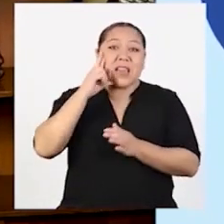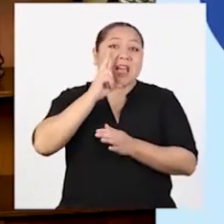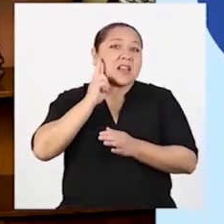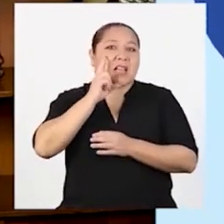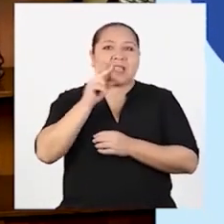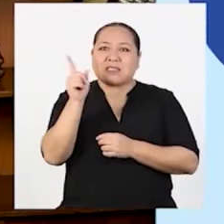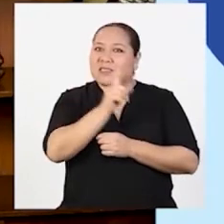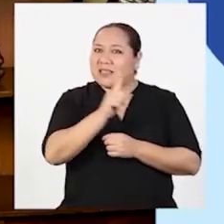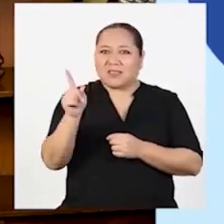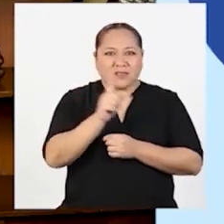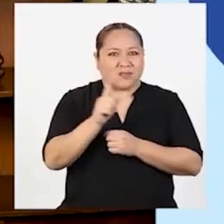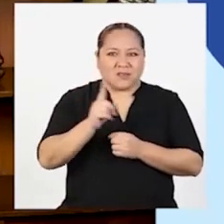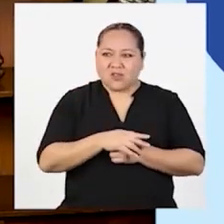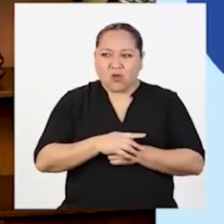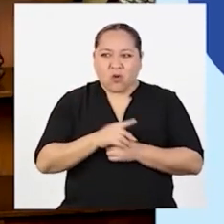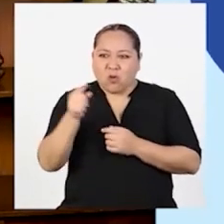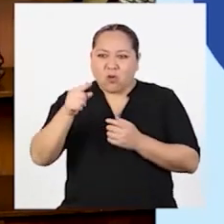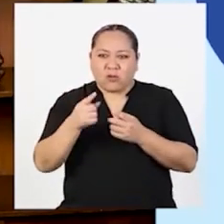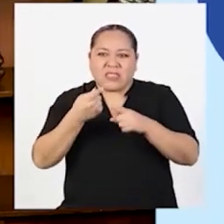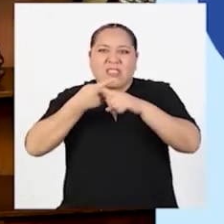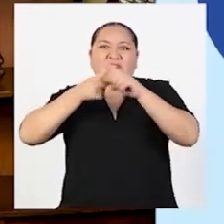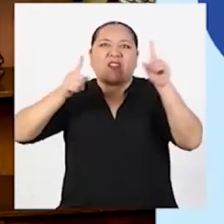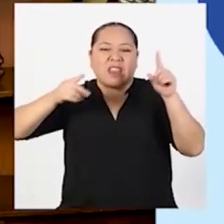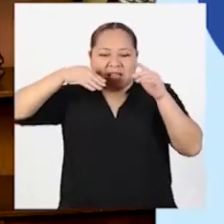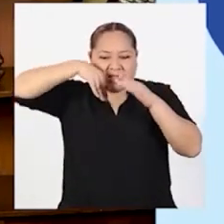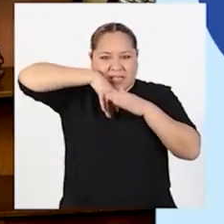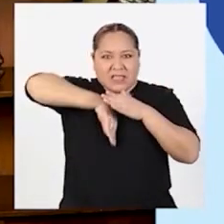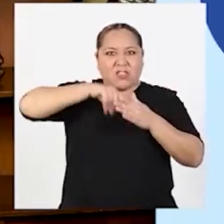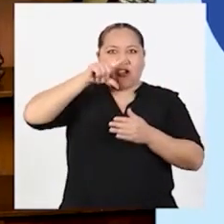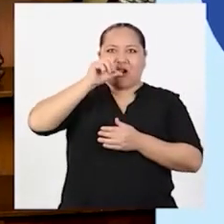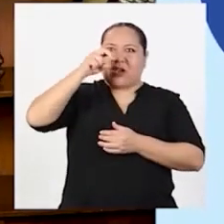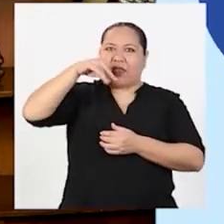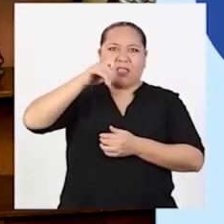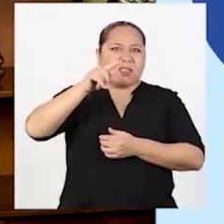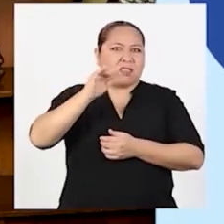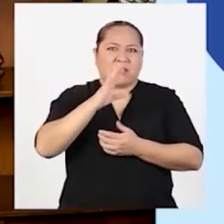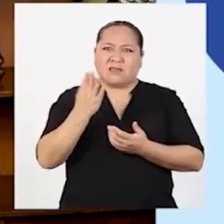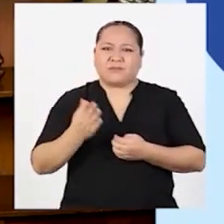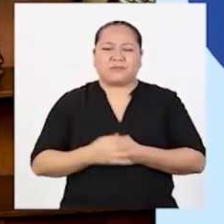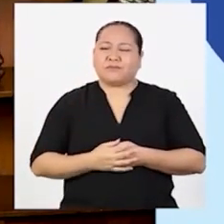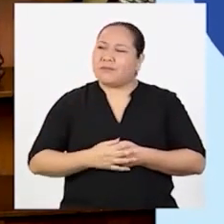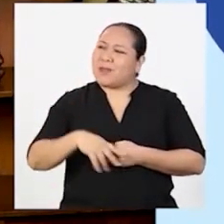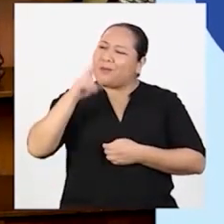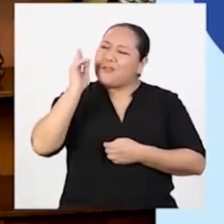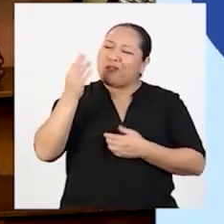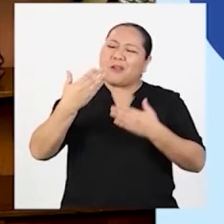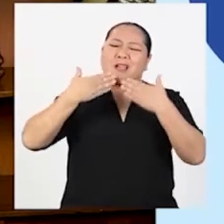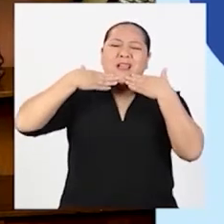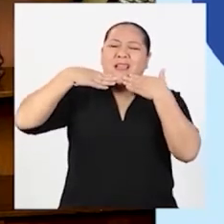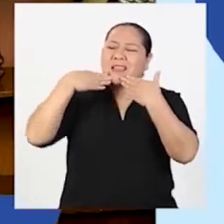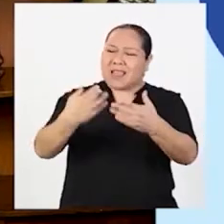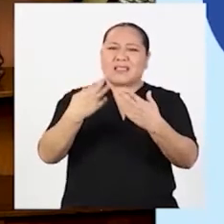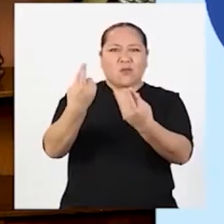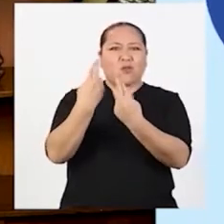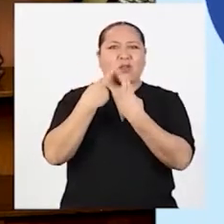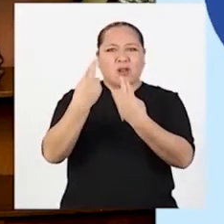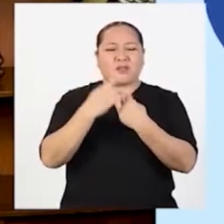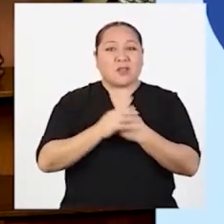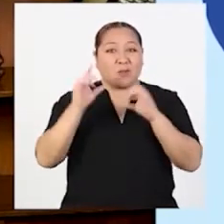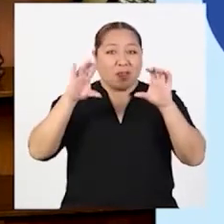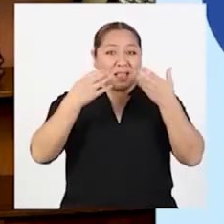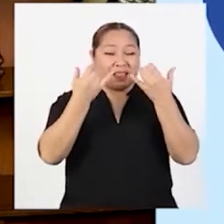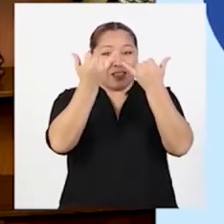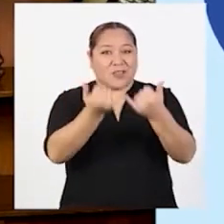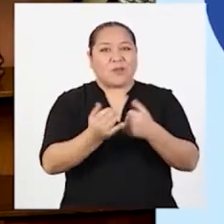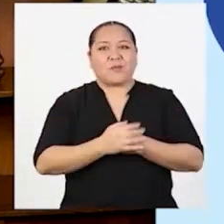el 6,3% de la variación humana se justificaba por medio de una clasificación racial. Por lo